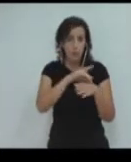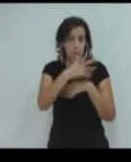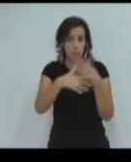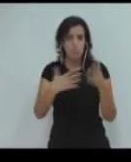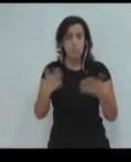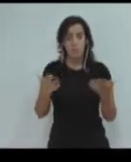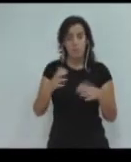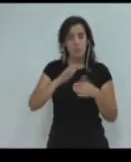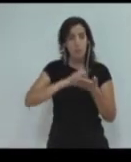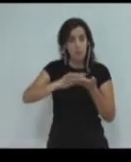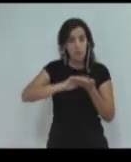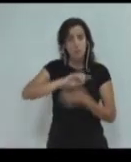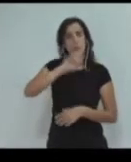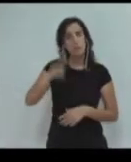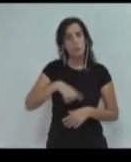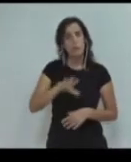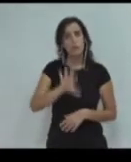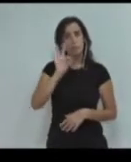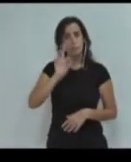el braille es una opción